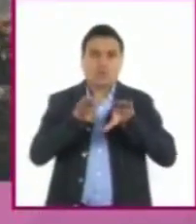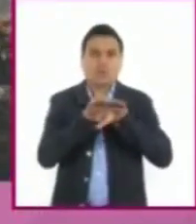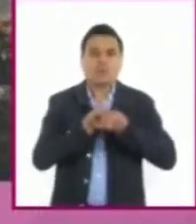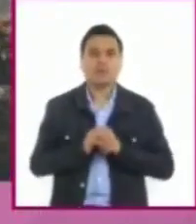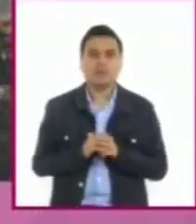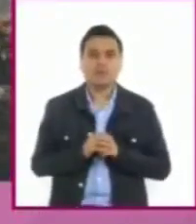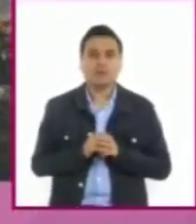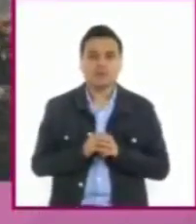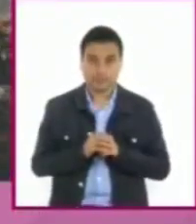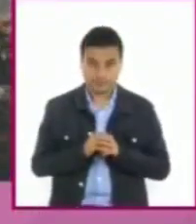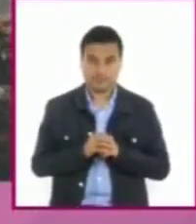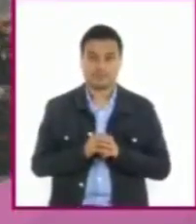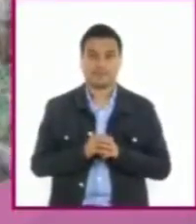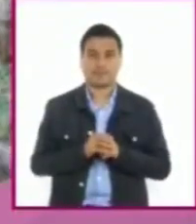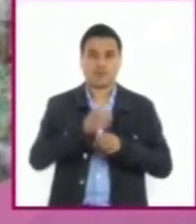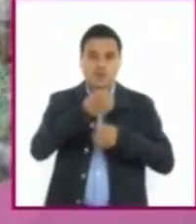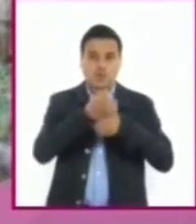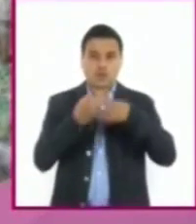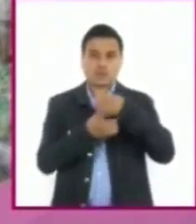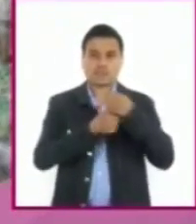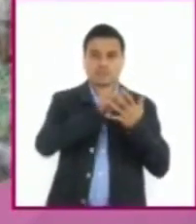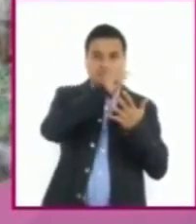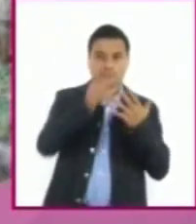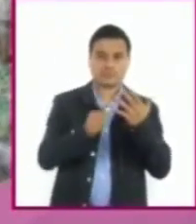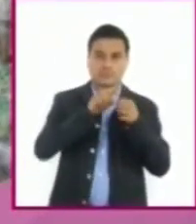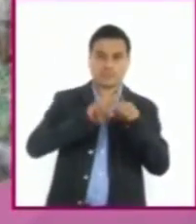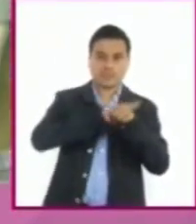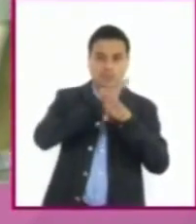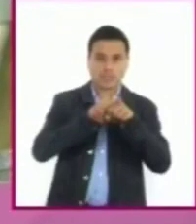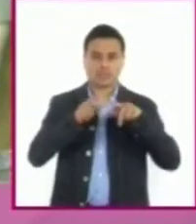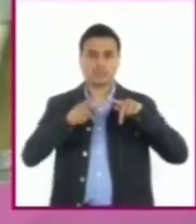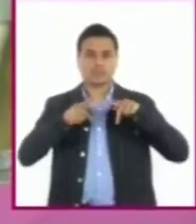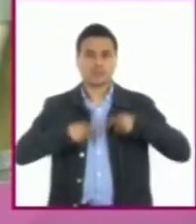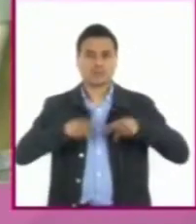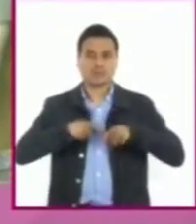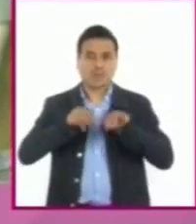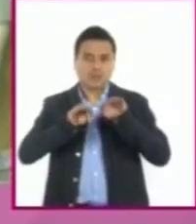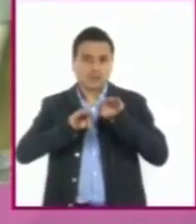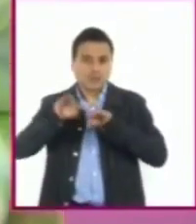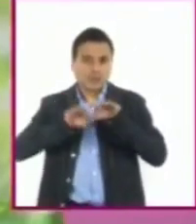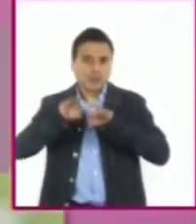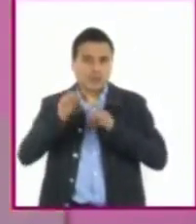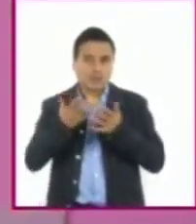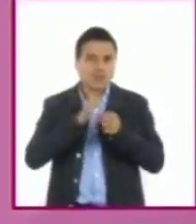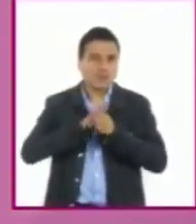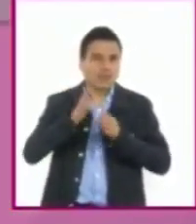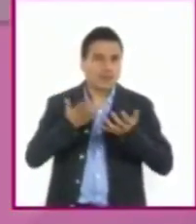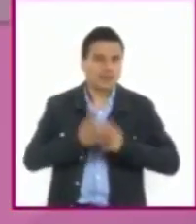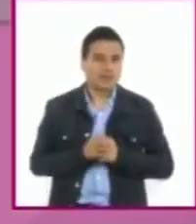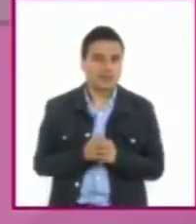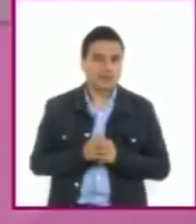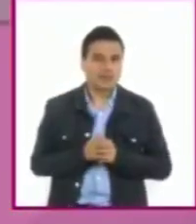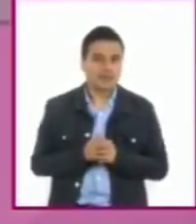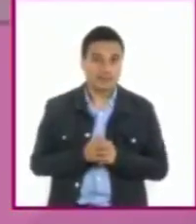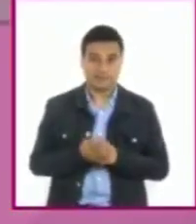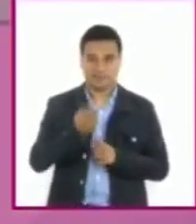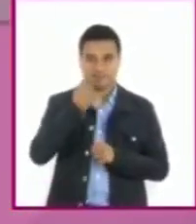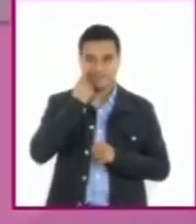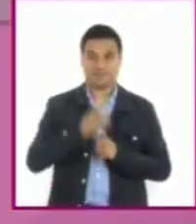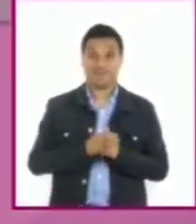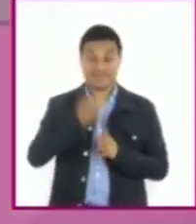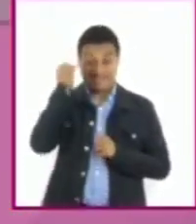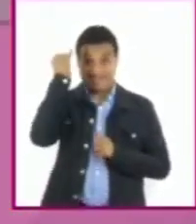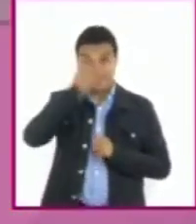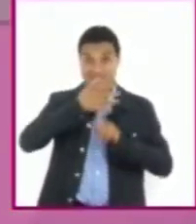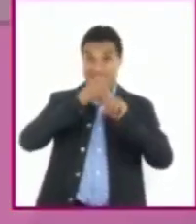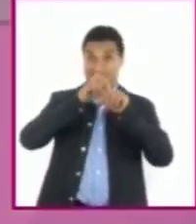relación hay entre los recursos naturales y las actividades económicas de tu localidad? Ubiquemos en las siguientes